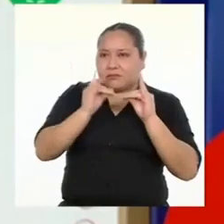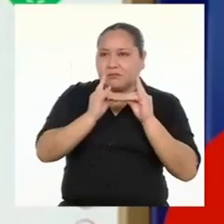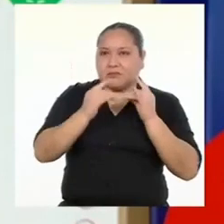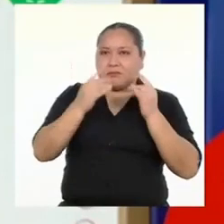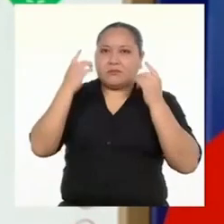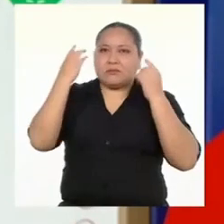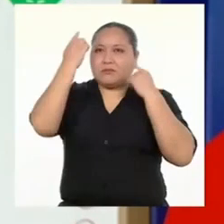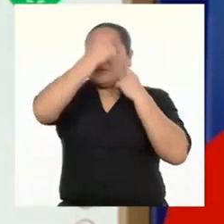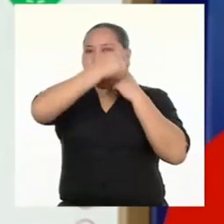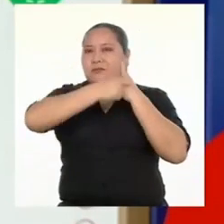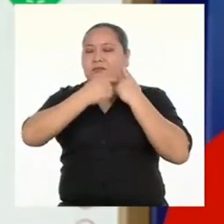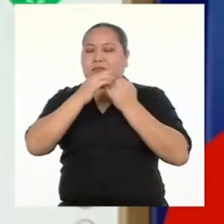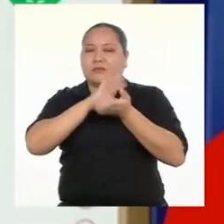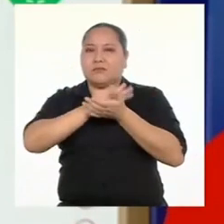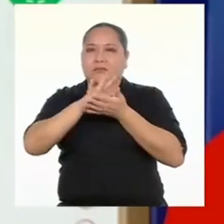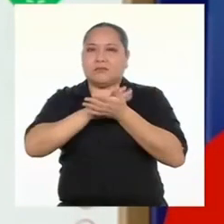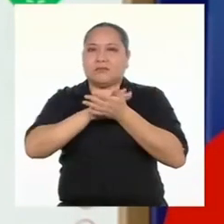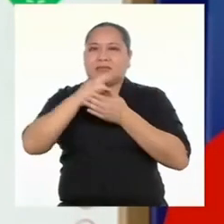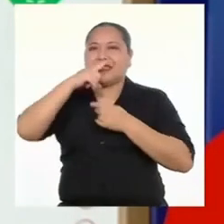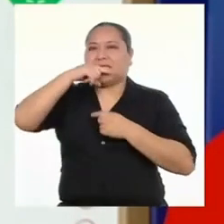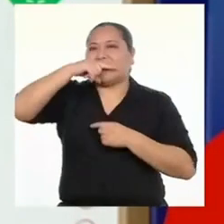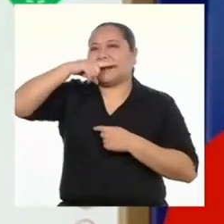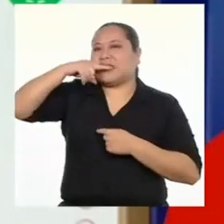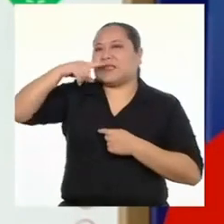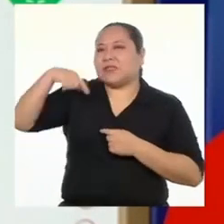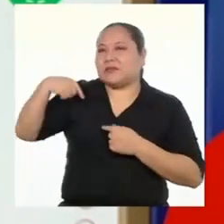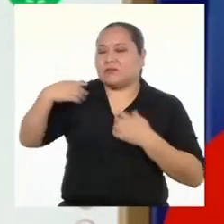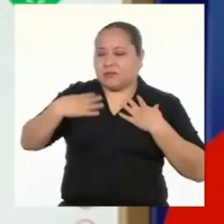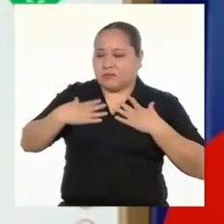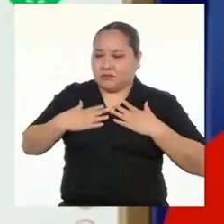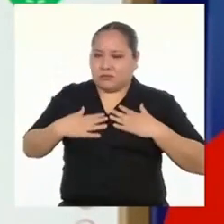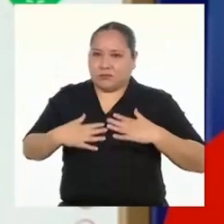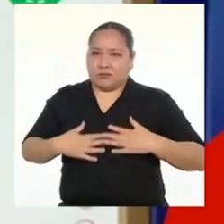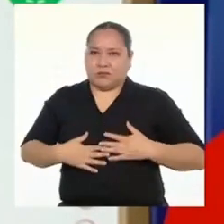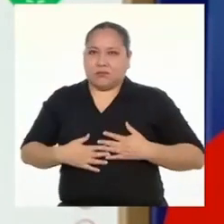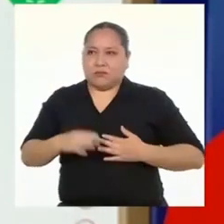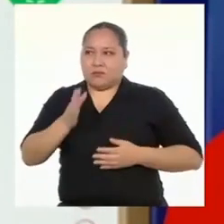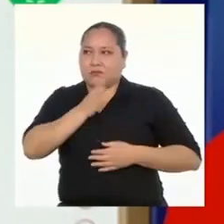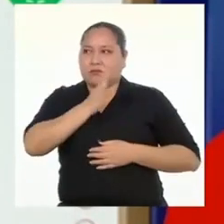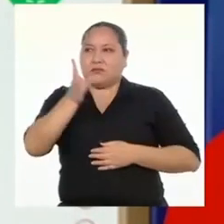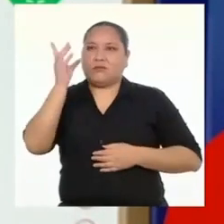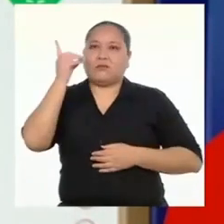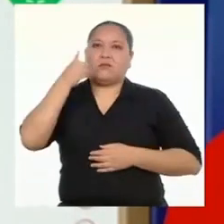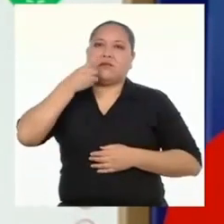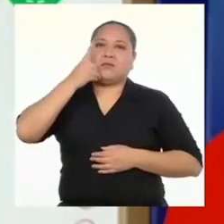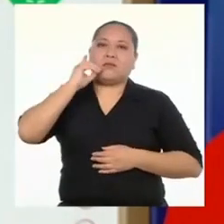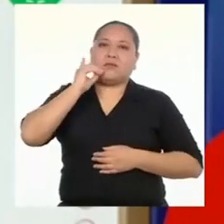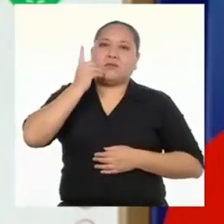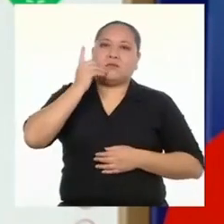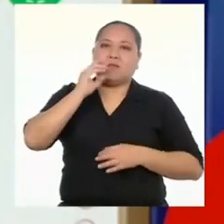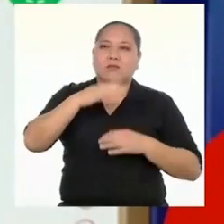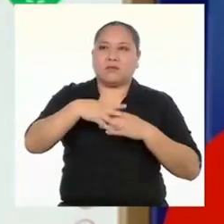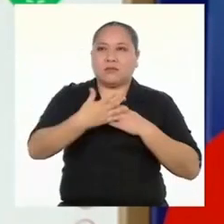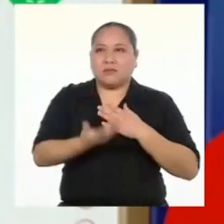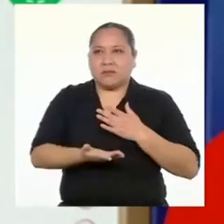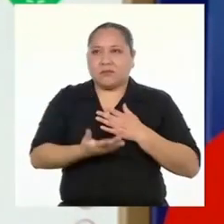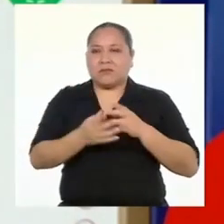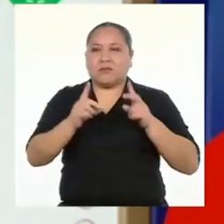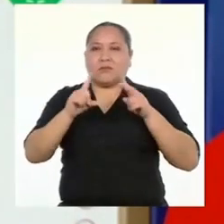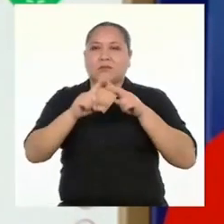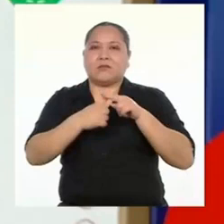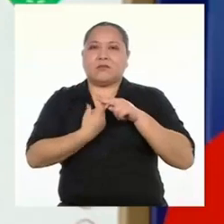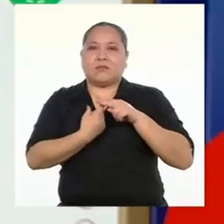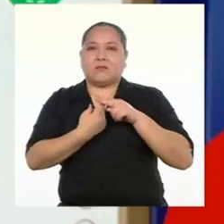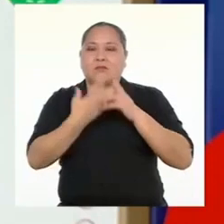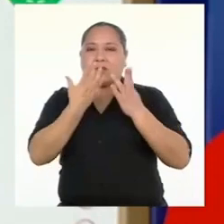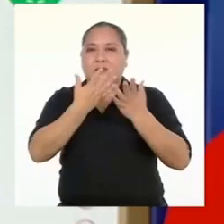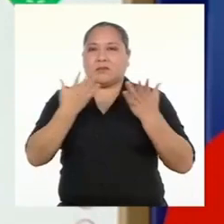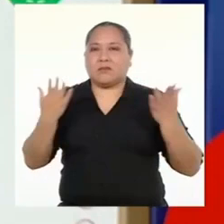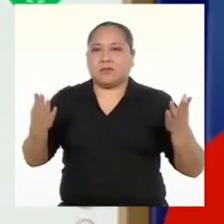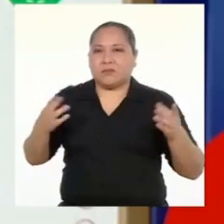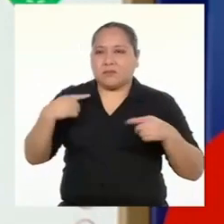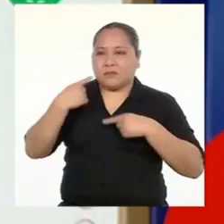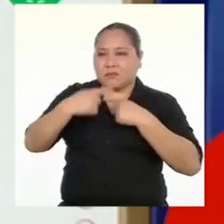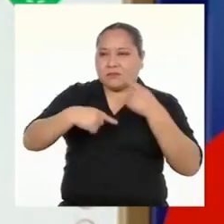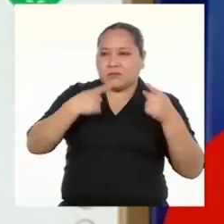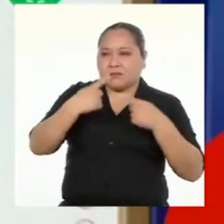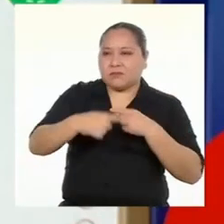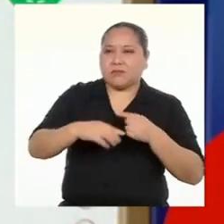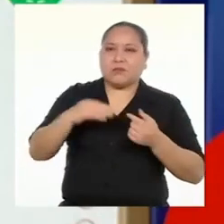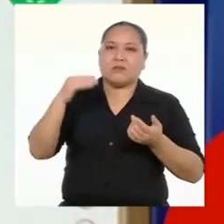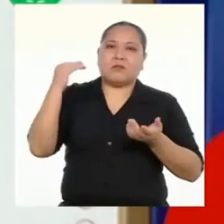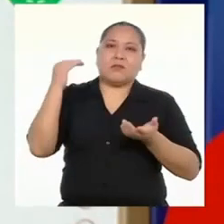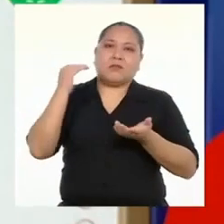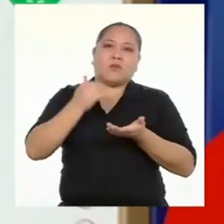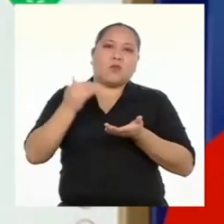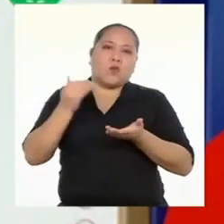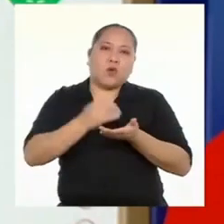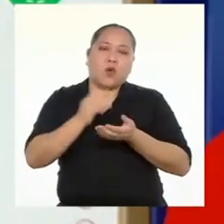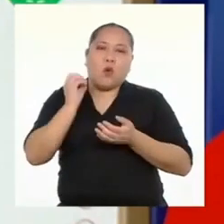lavamos la cara, nos cepillamos los dientes, nos vestimos para ir a desayunar y luego empezamos con las actividades del día a día como estudiar o